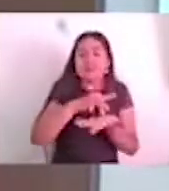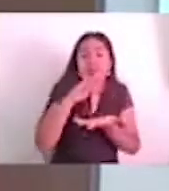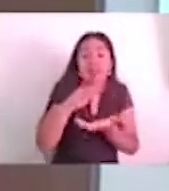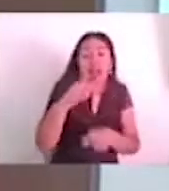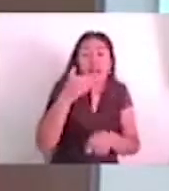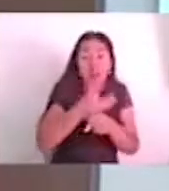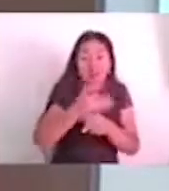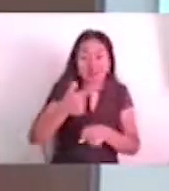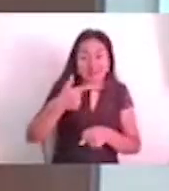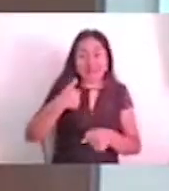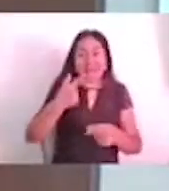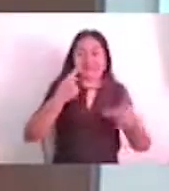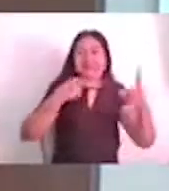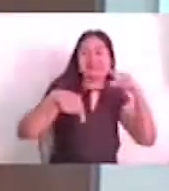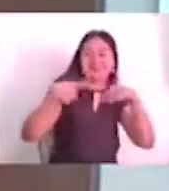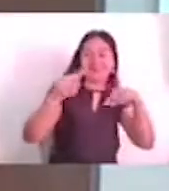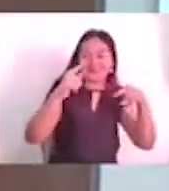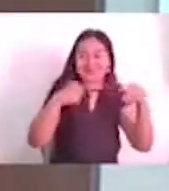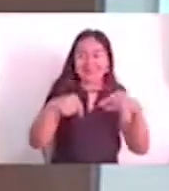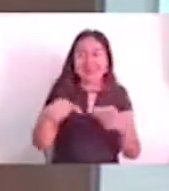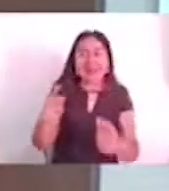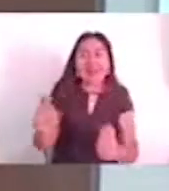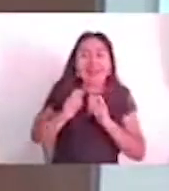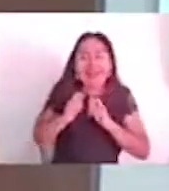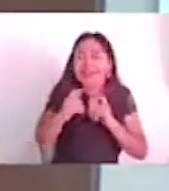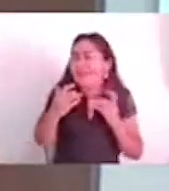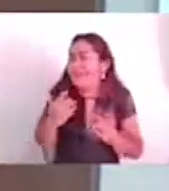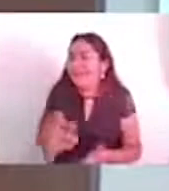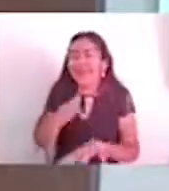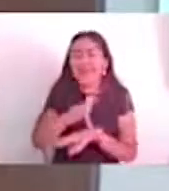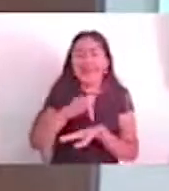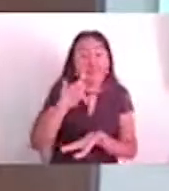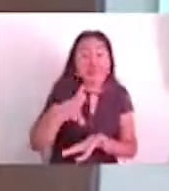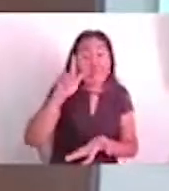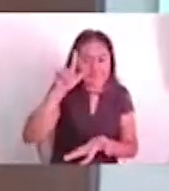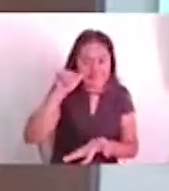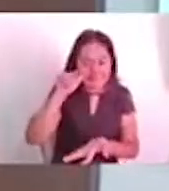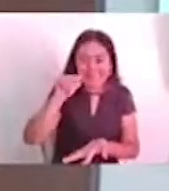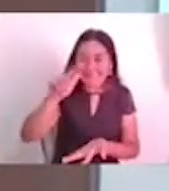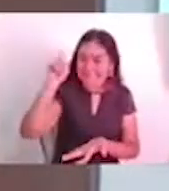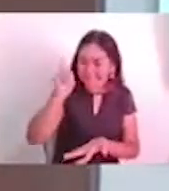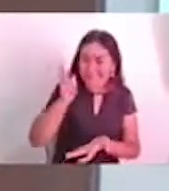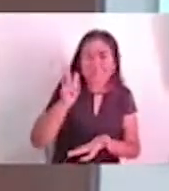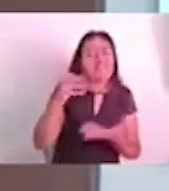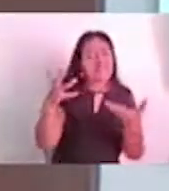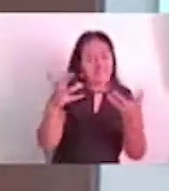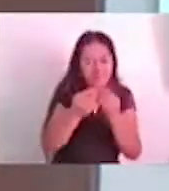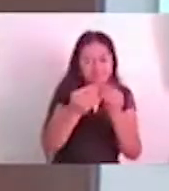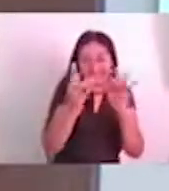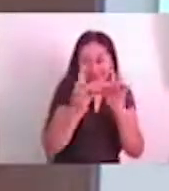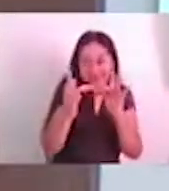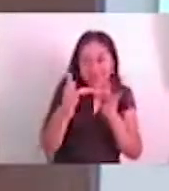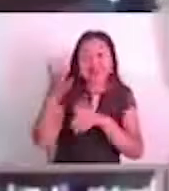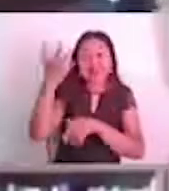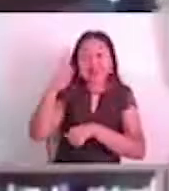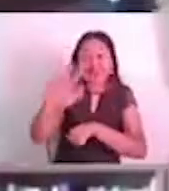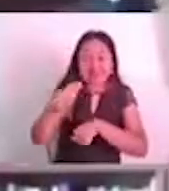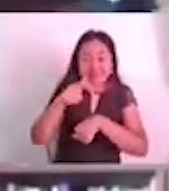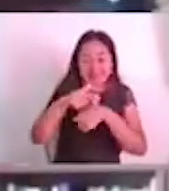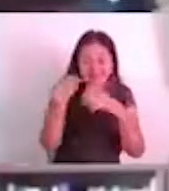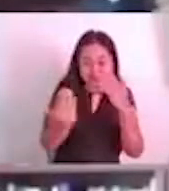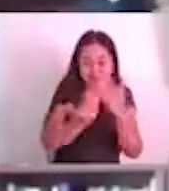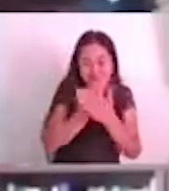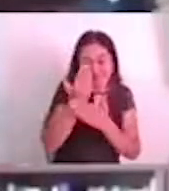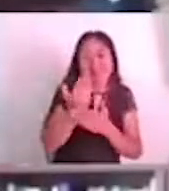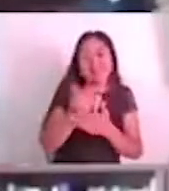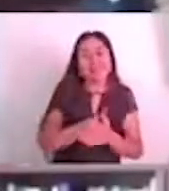ser la encargada de este evento y los espero mañana a la misma hora, a las 10 de la mañana, para el cierre. Oye, gracias